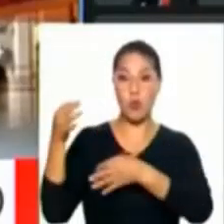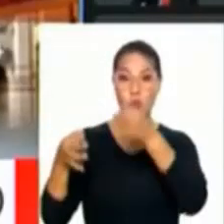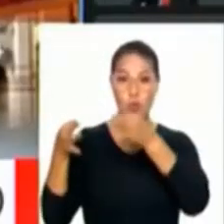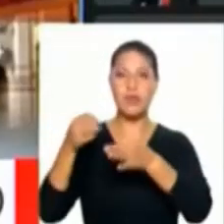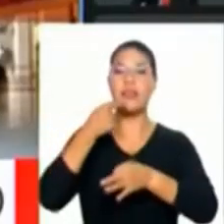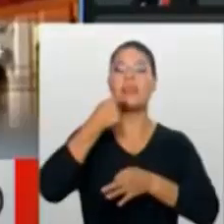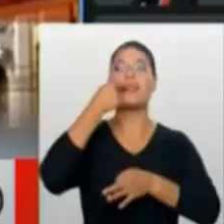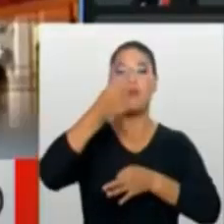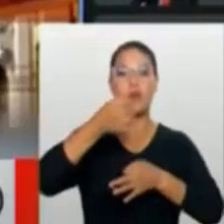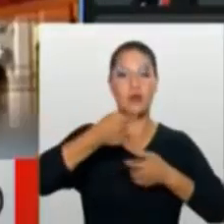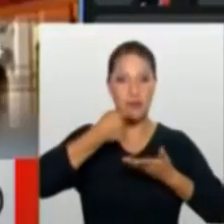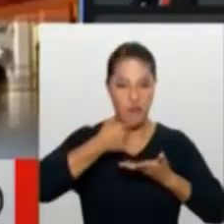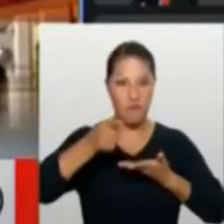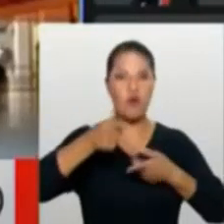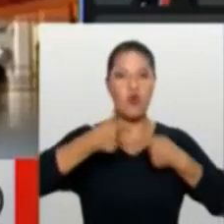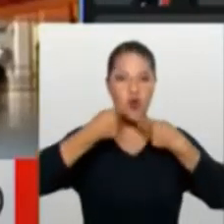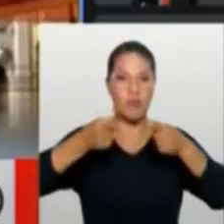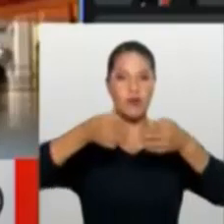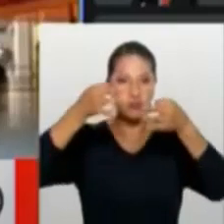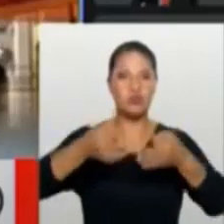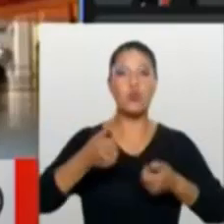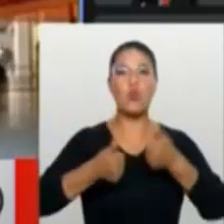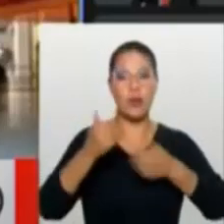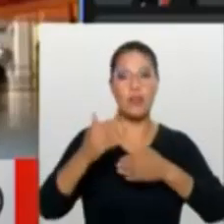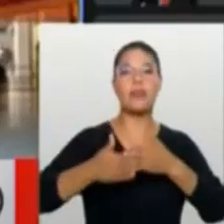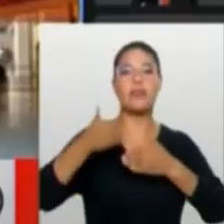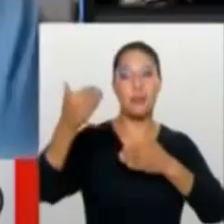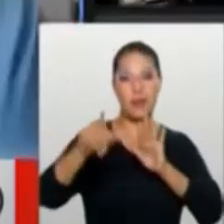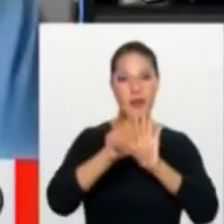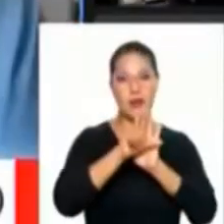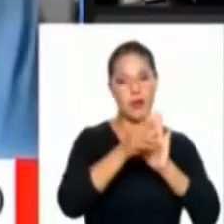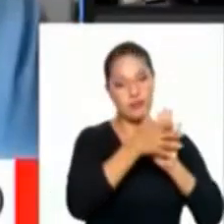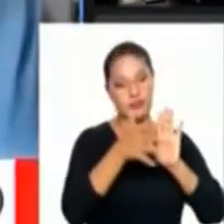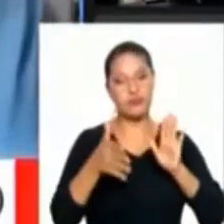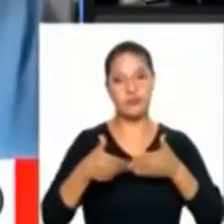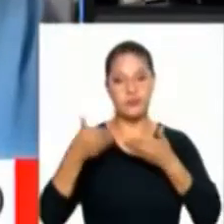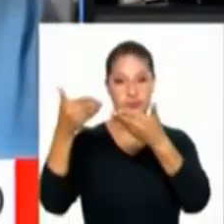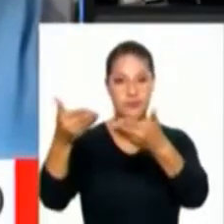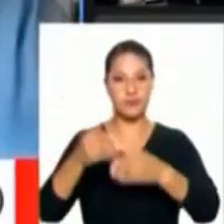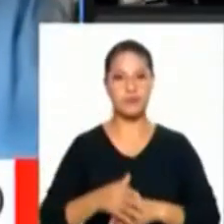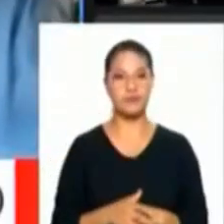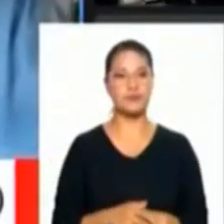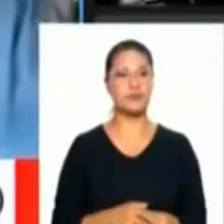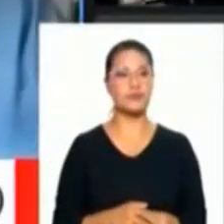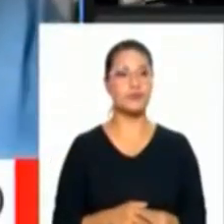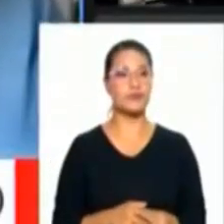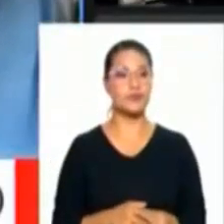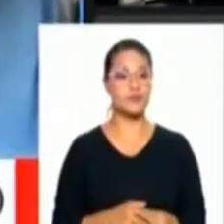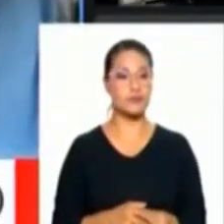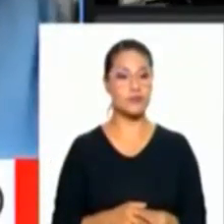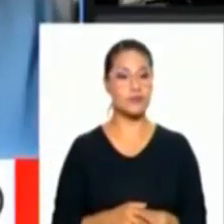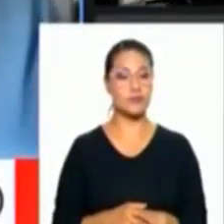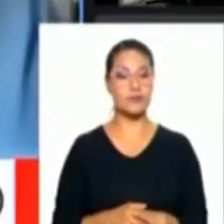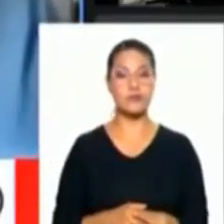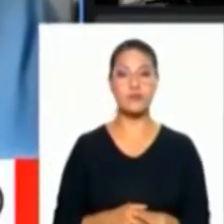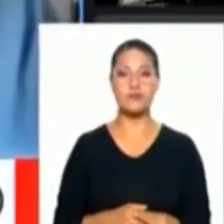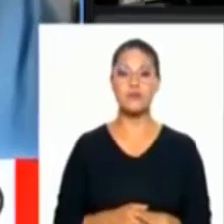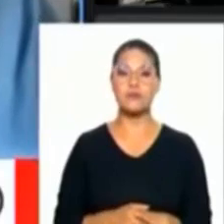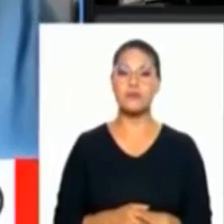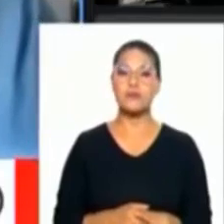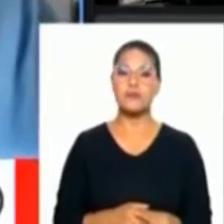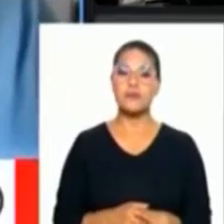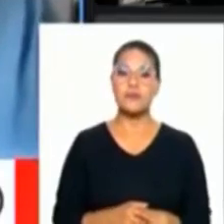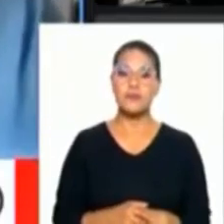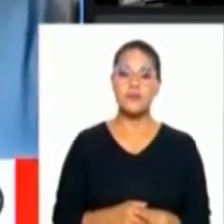entrampamientos legales, ya que Fiscalía pide arresto domiciliario, es decir, que sea detenido.